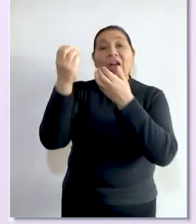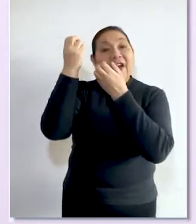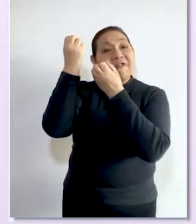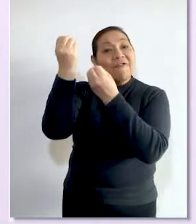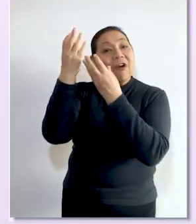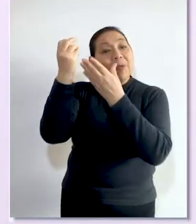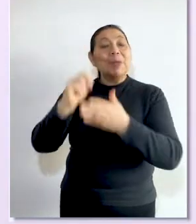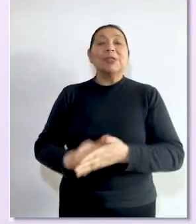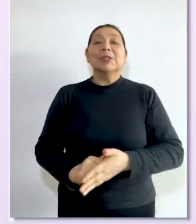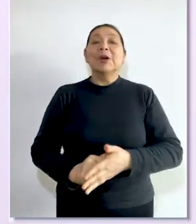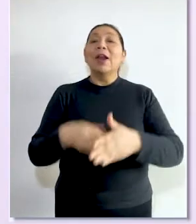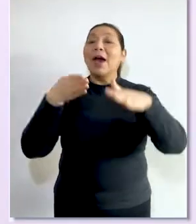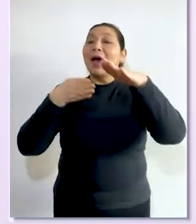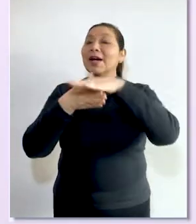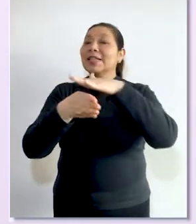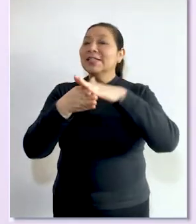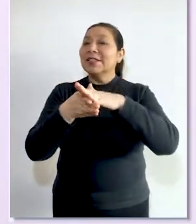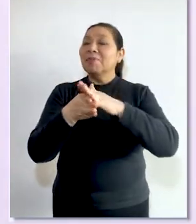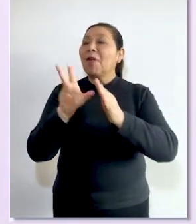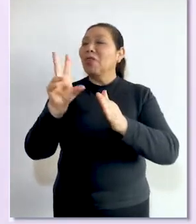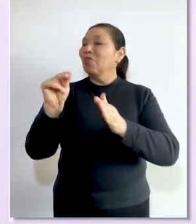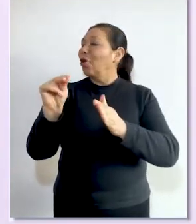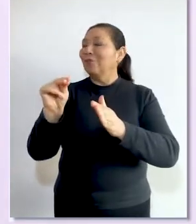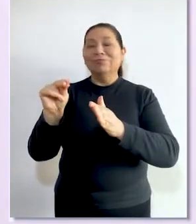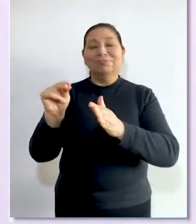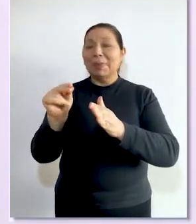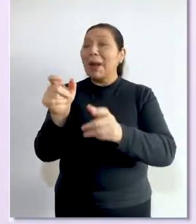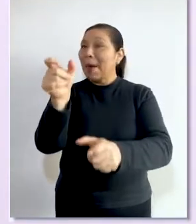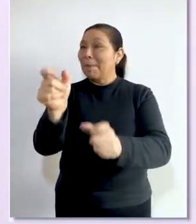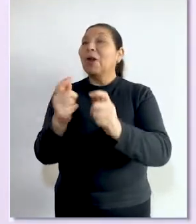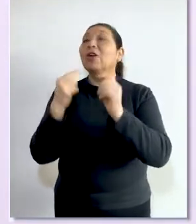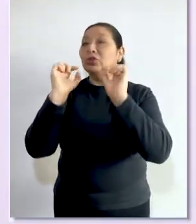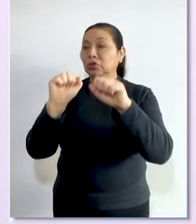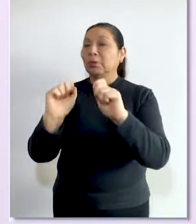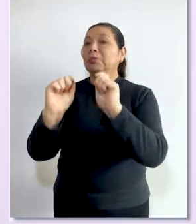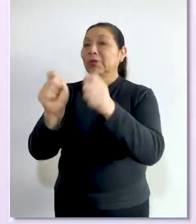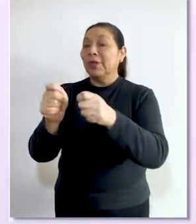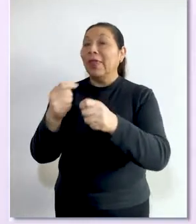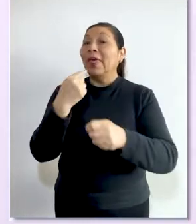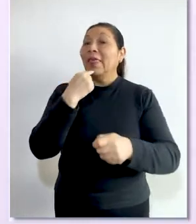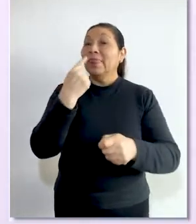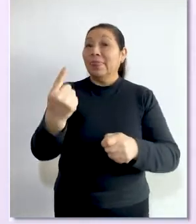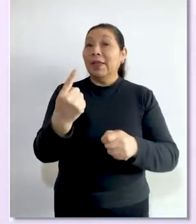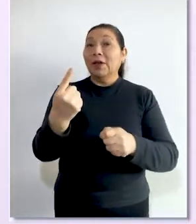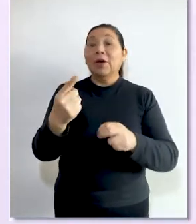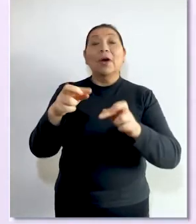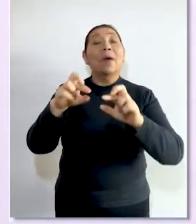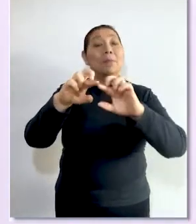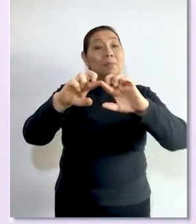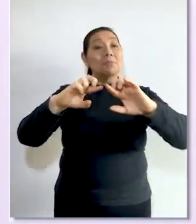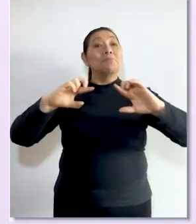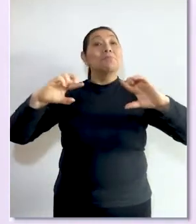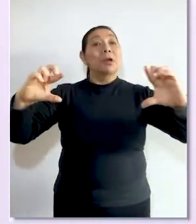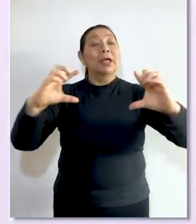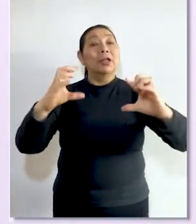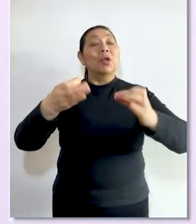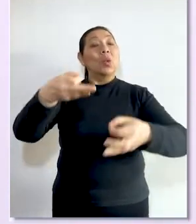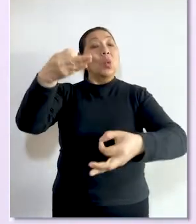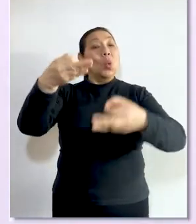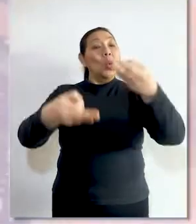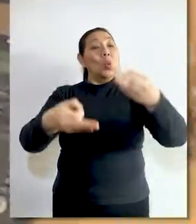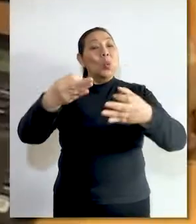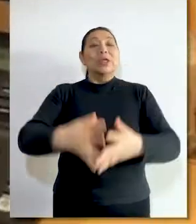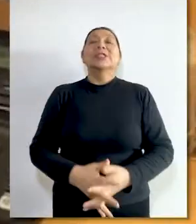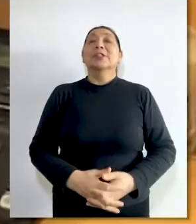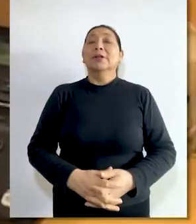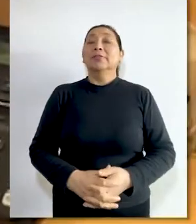información pública cuyo acceso no debe ser negado a la ciudadanía así lo expresó el pleno del tc en una de sus sentencias